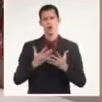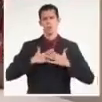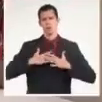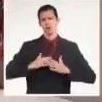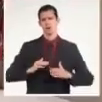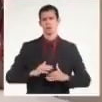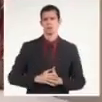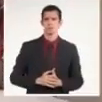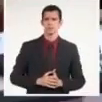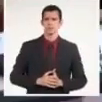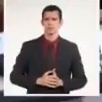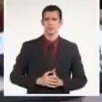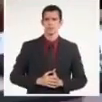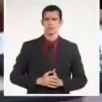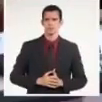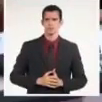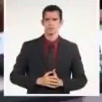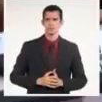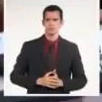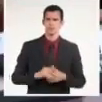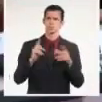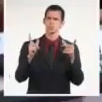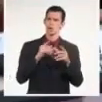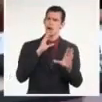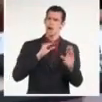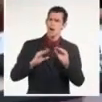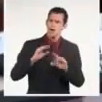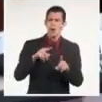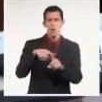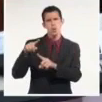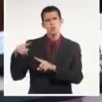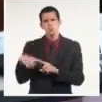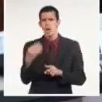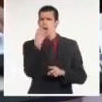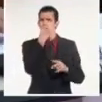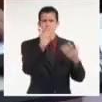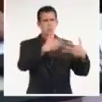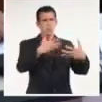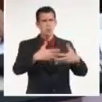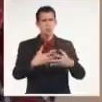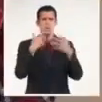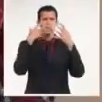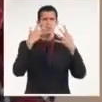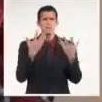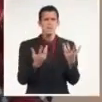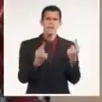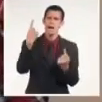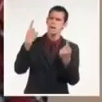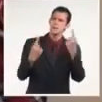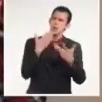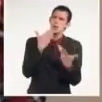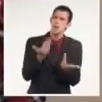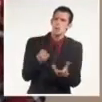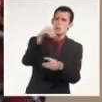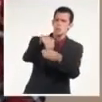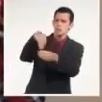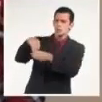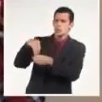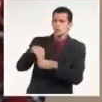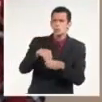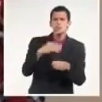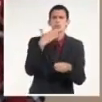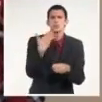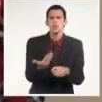como las acciones y estrategias para la producción de alimentos, tema este último que se centró en la implementación en los municipios de la